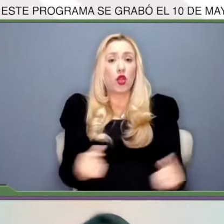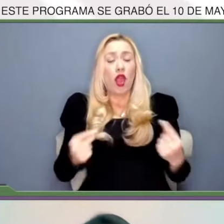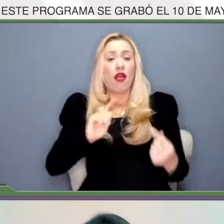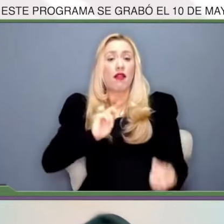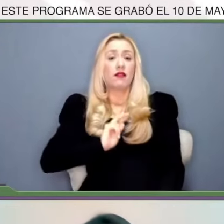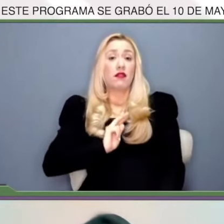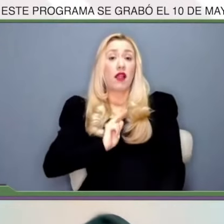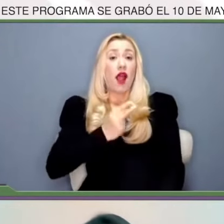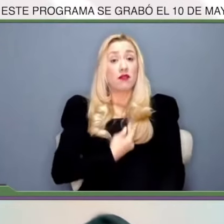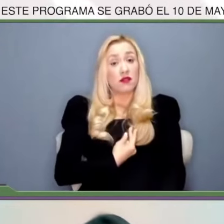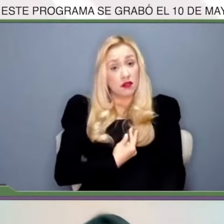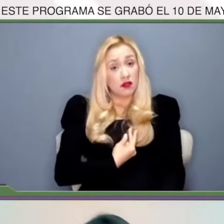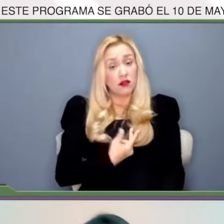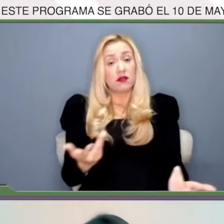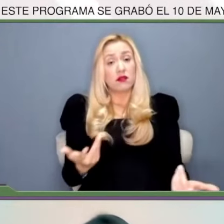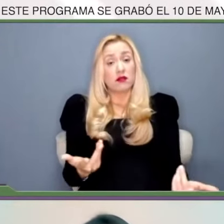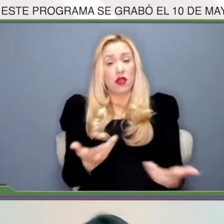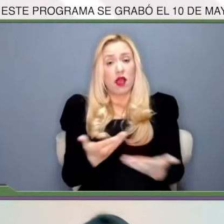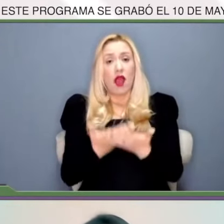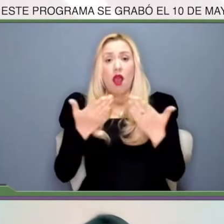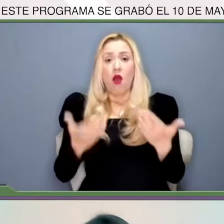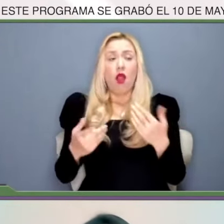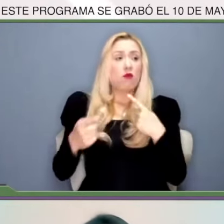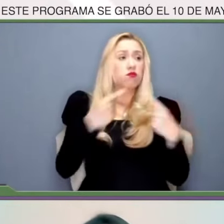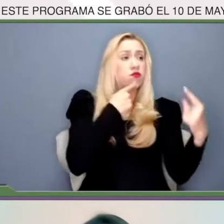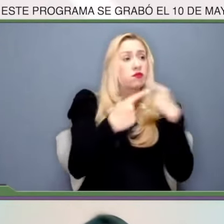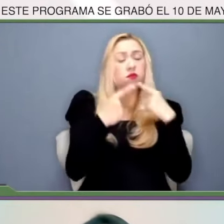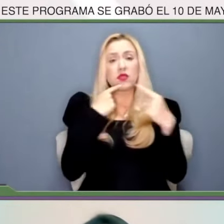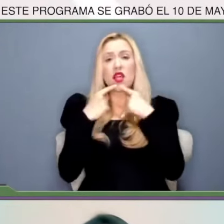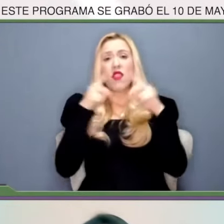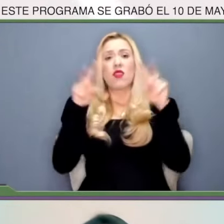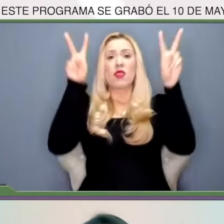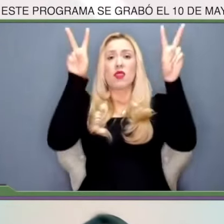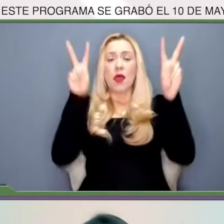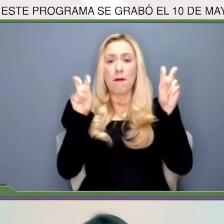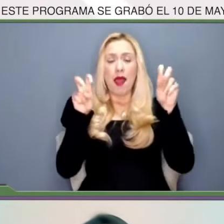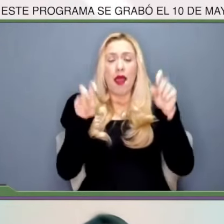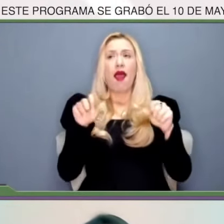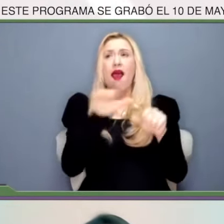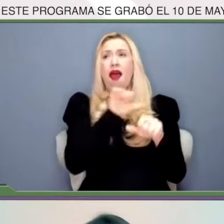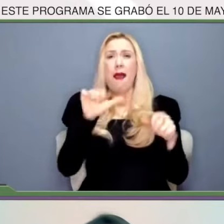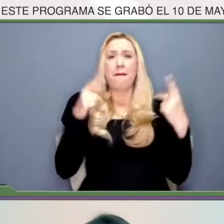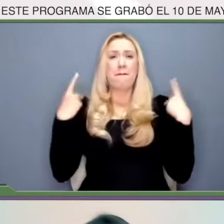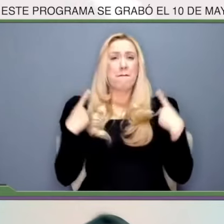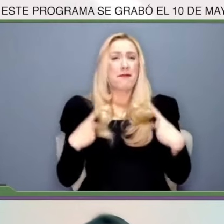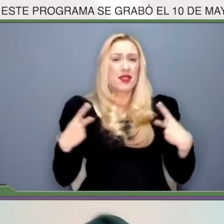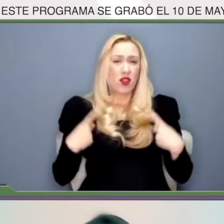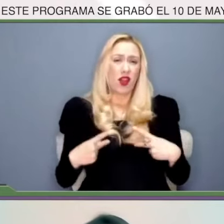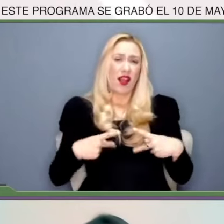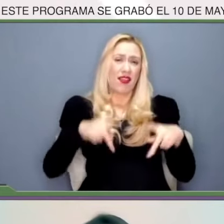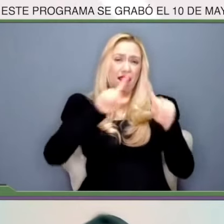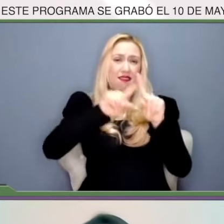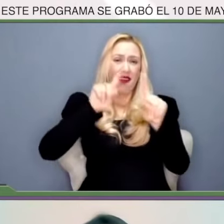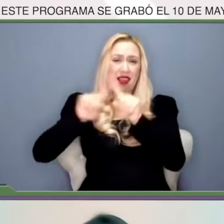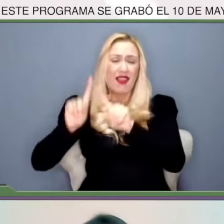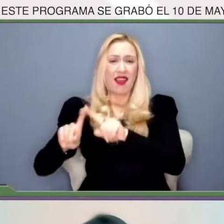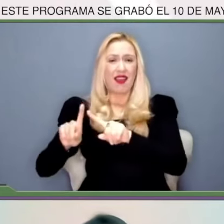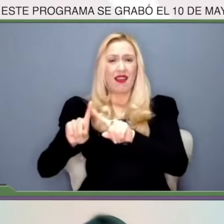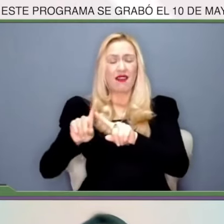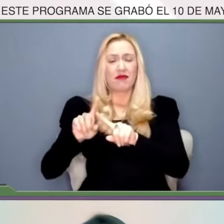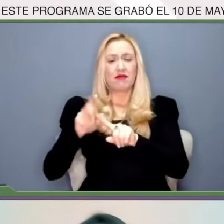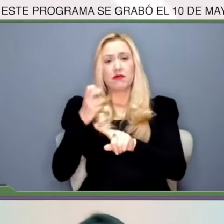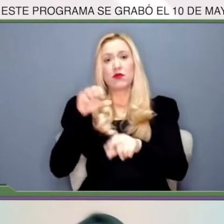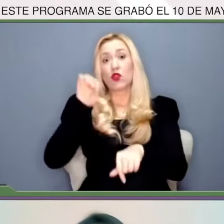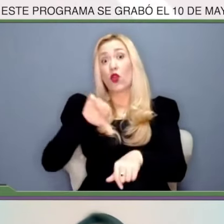esta 43ª edición y sobre otros temas relacionados con las personas de la diversidad sexual y de género, me